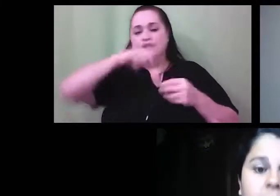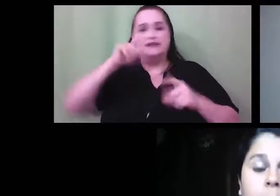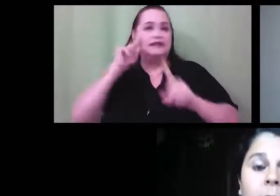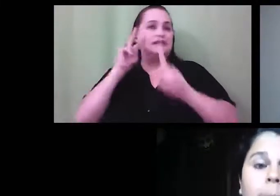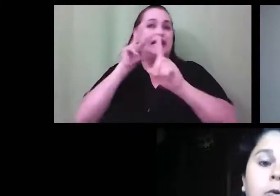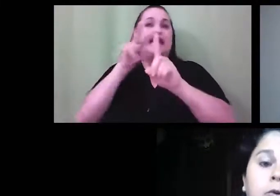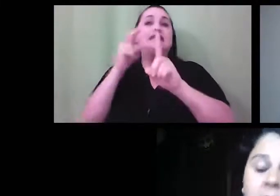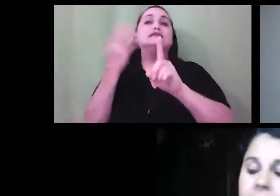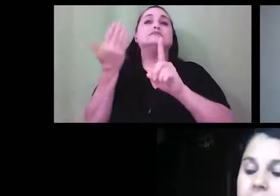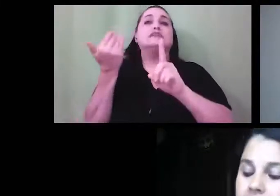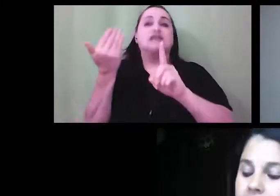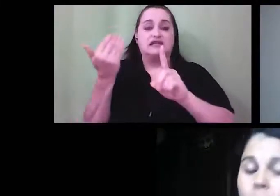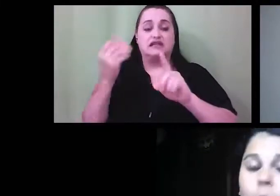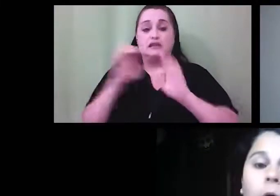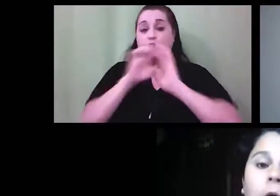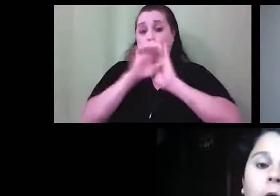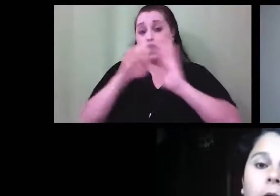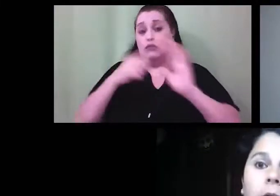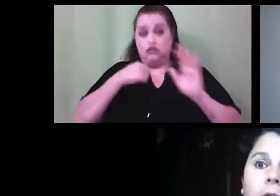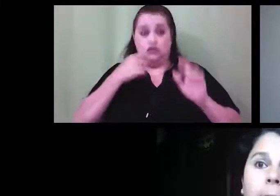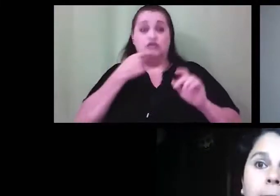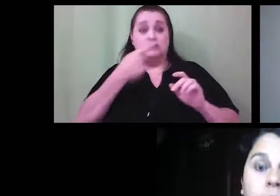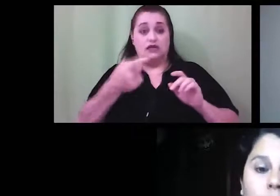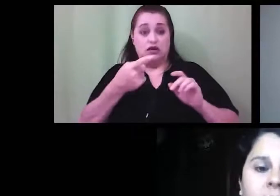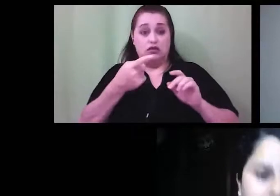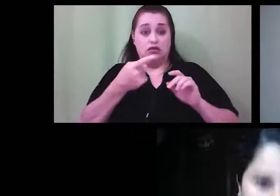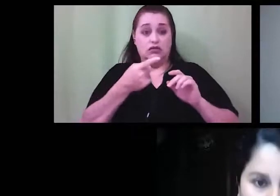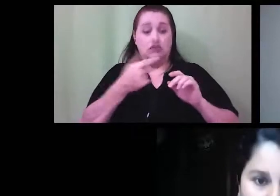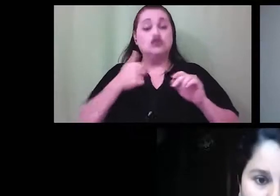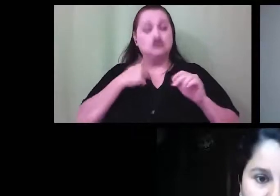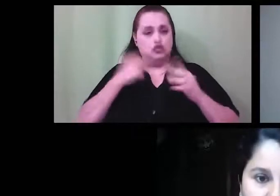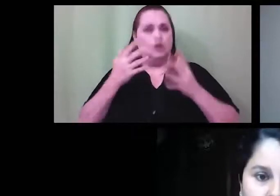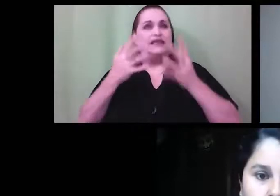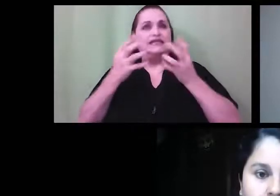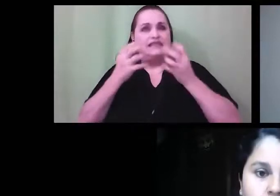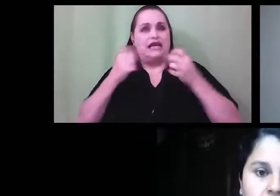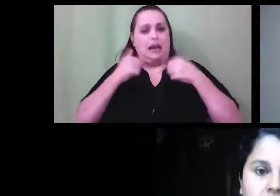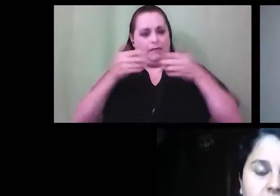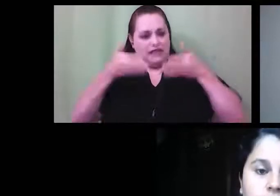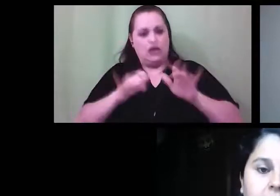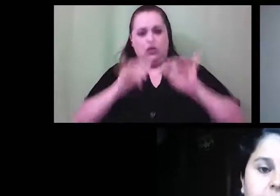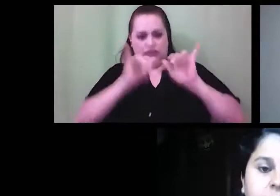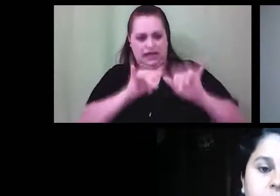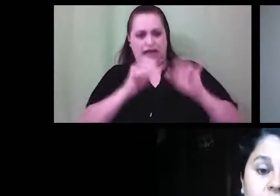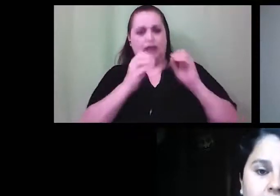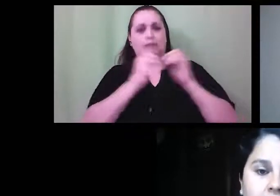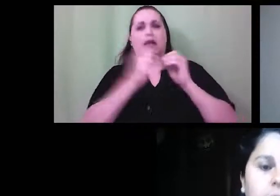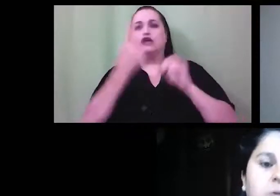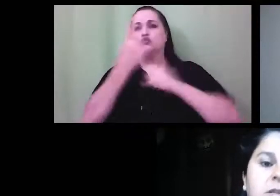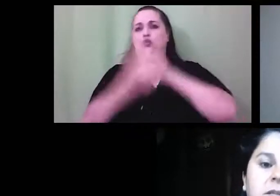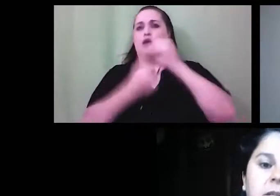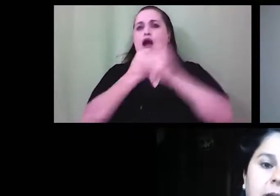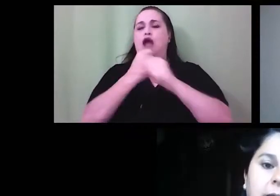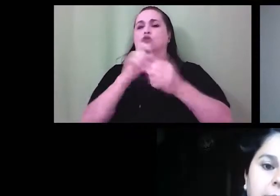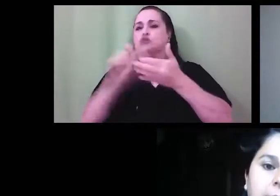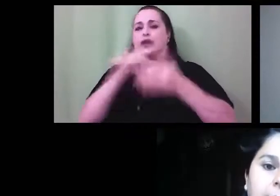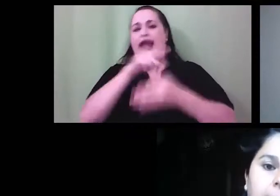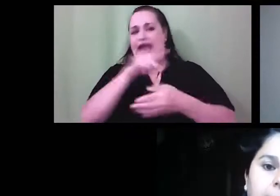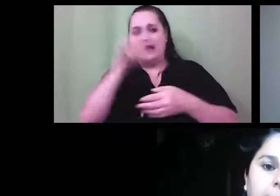expectativas. O sea, por ejemplo, yo les digo, yo quisiera que mi hijo se quedara un año más en la escuela. Yo sé que él lo